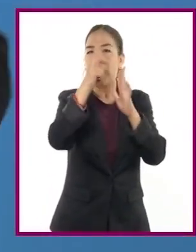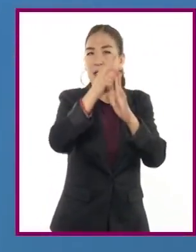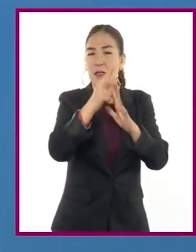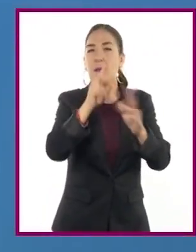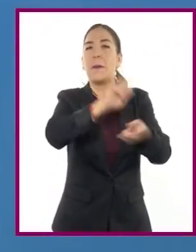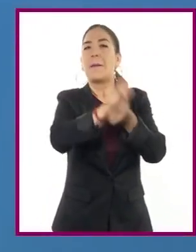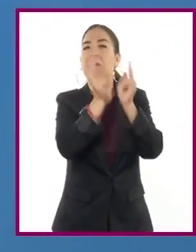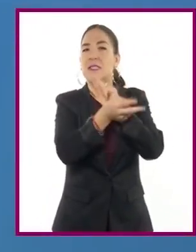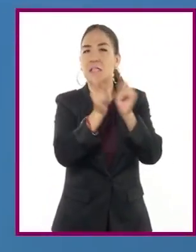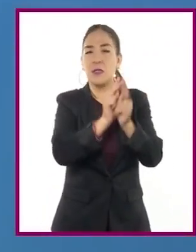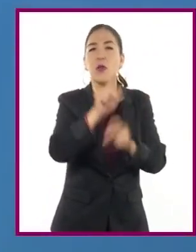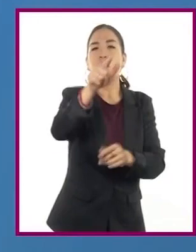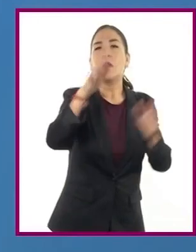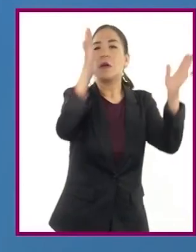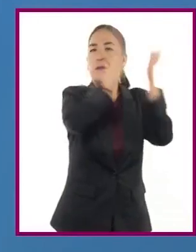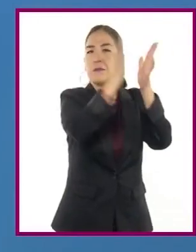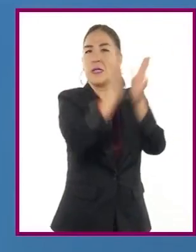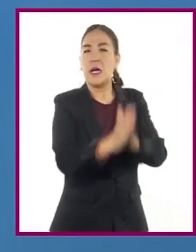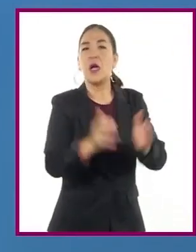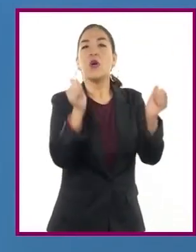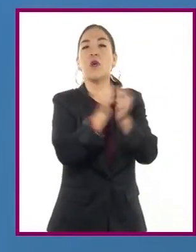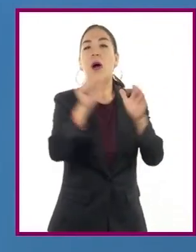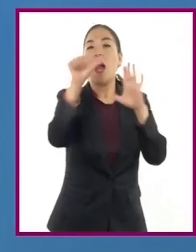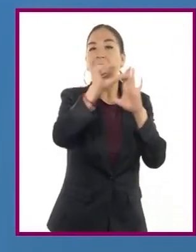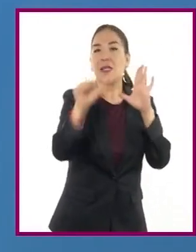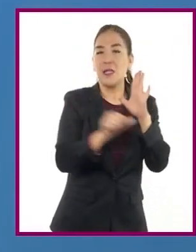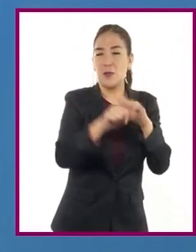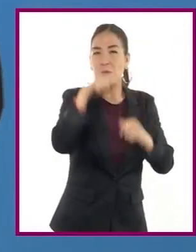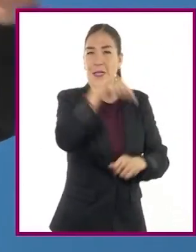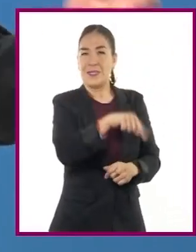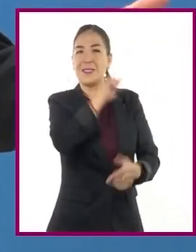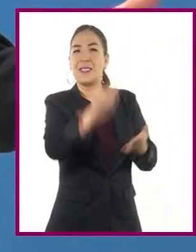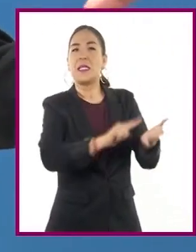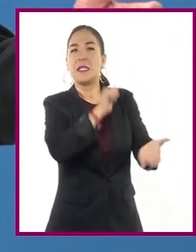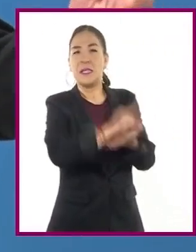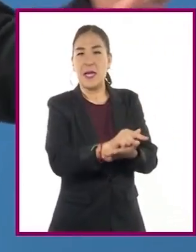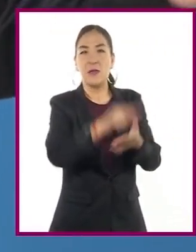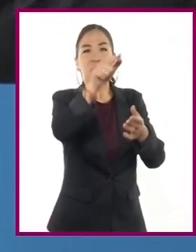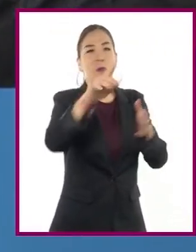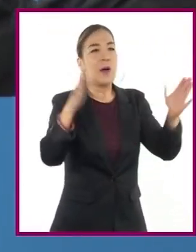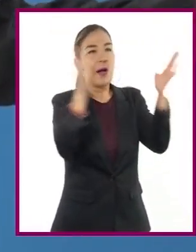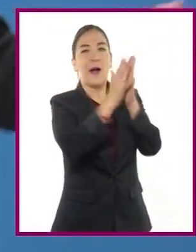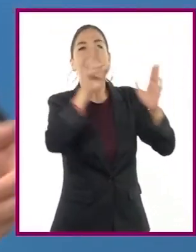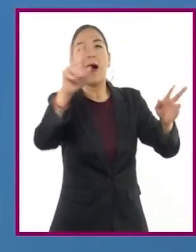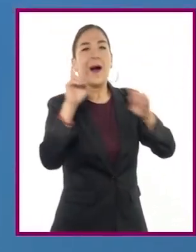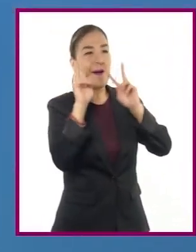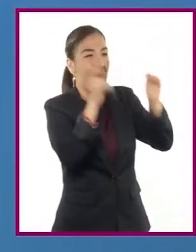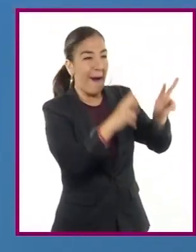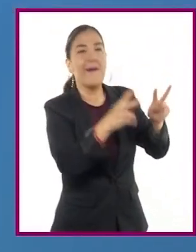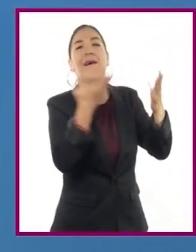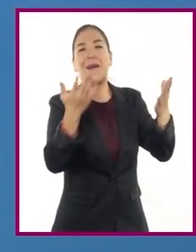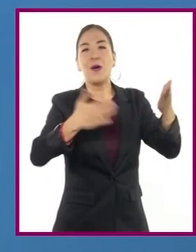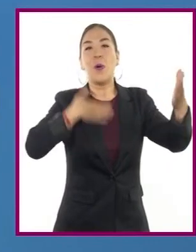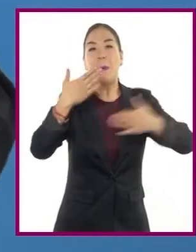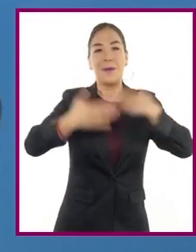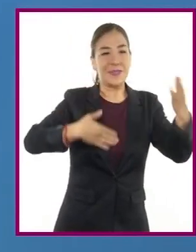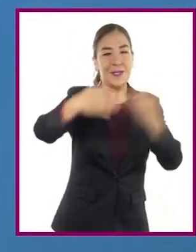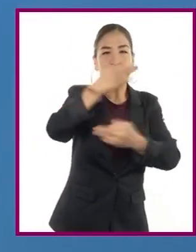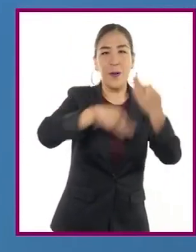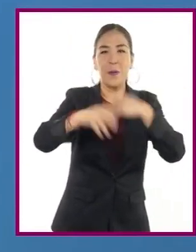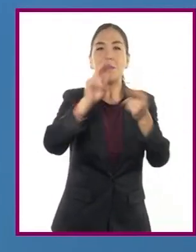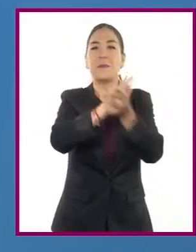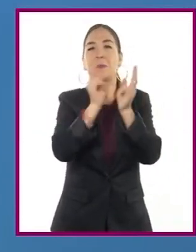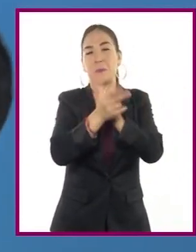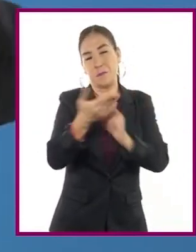algún cartel con los artículos más importantes de esta ley. De esta manera, la convivencia entre vecinos podría